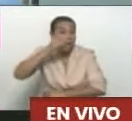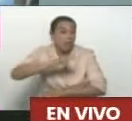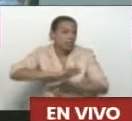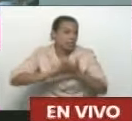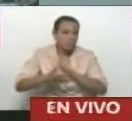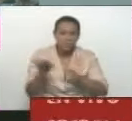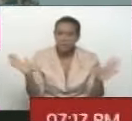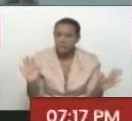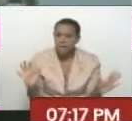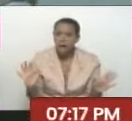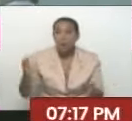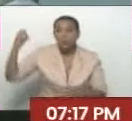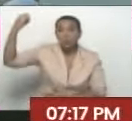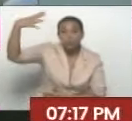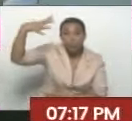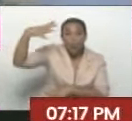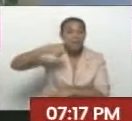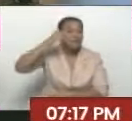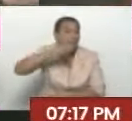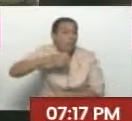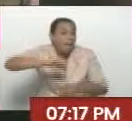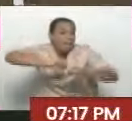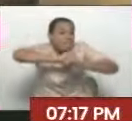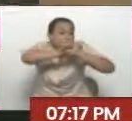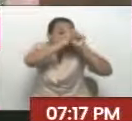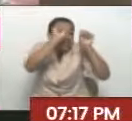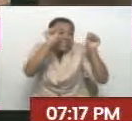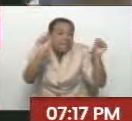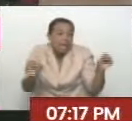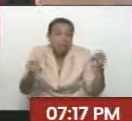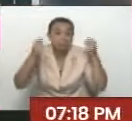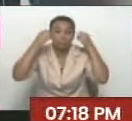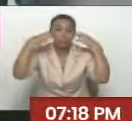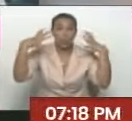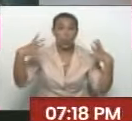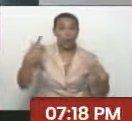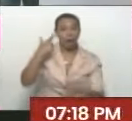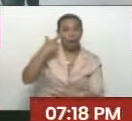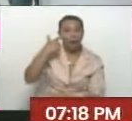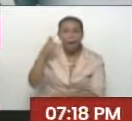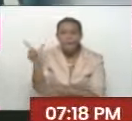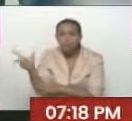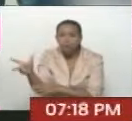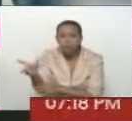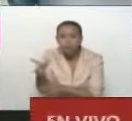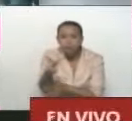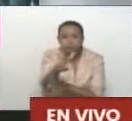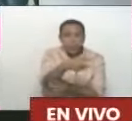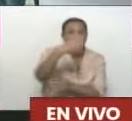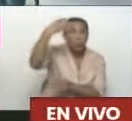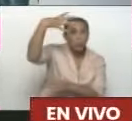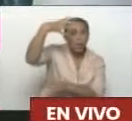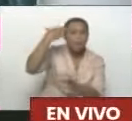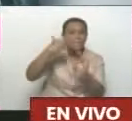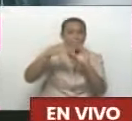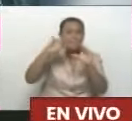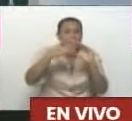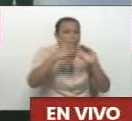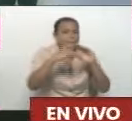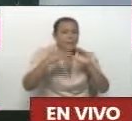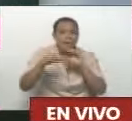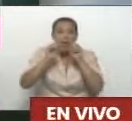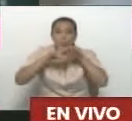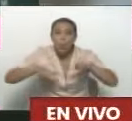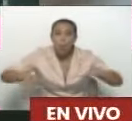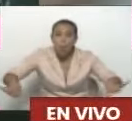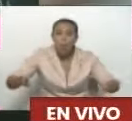que llegaría el sol. El sábado en la mañana, al despertar, nos hicimos un videíto mostrando el sol y mandándole el mensaje a